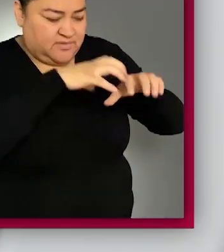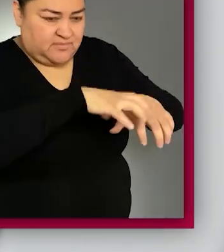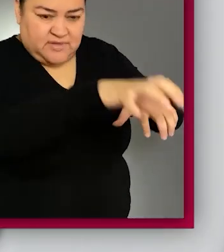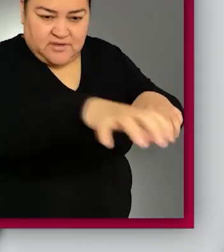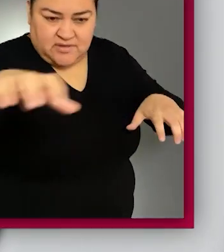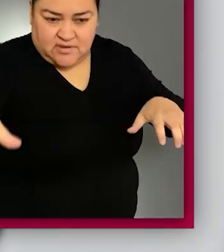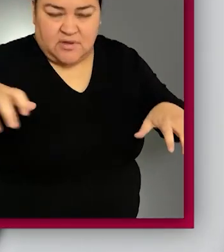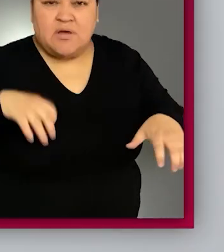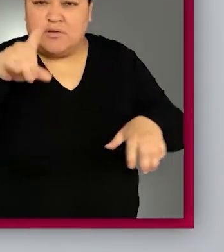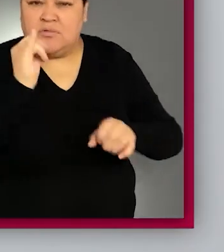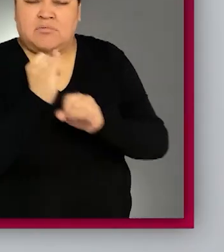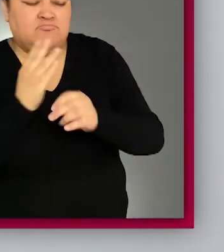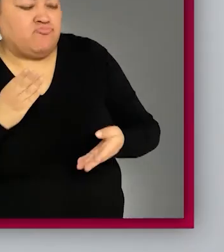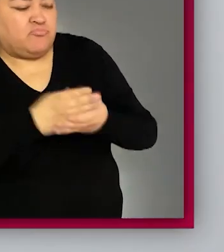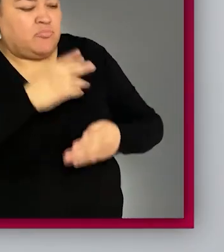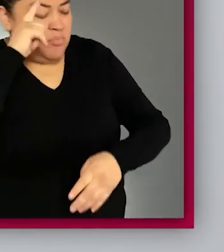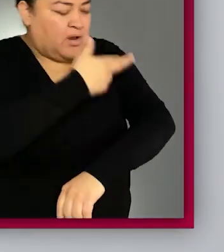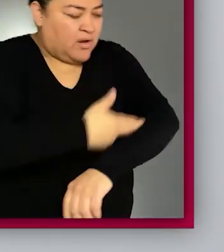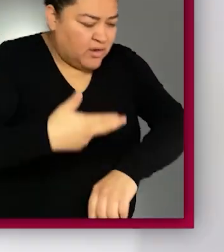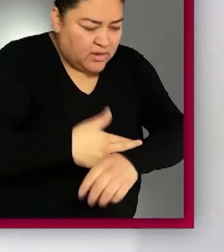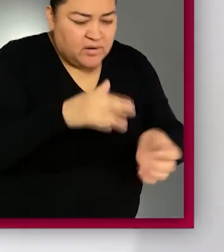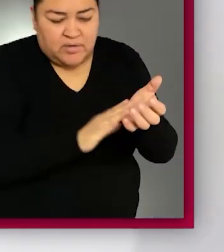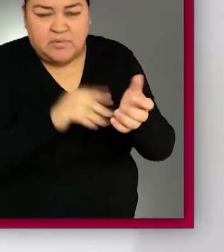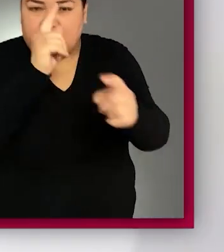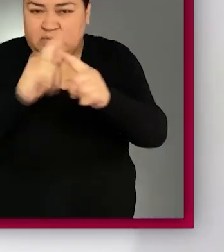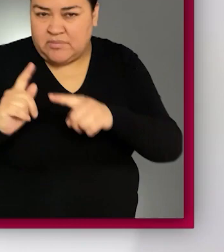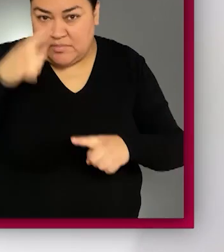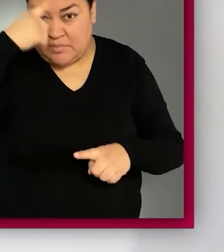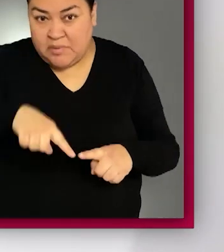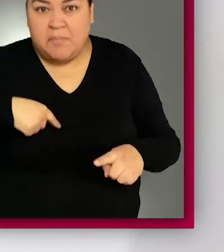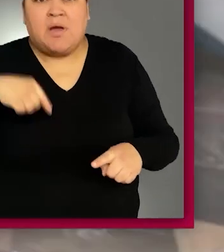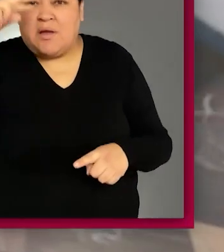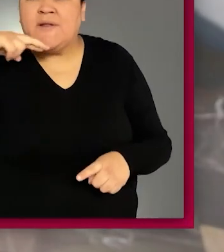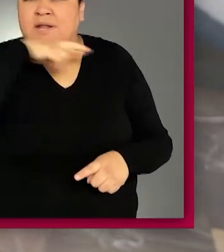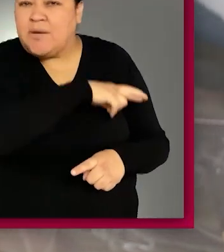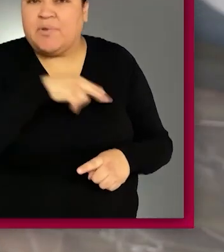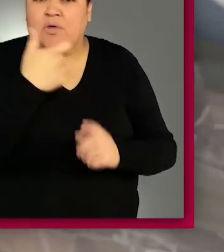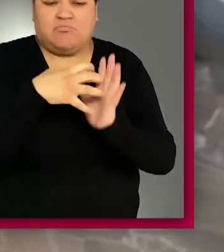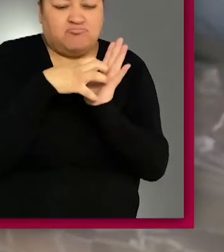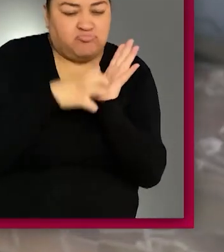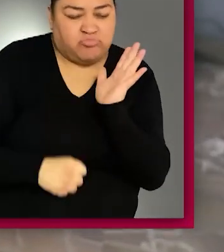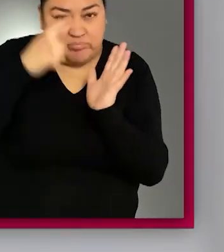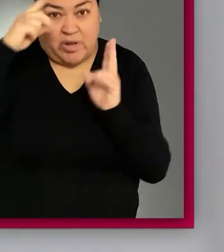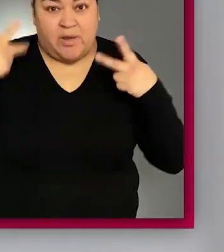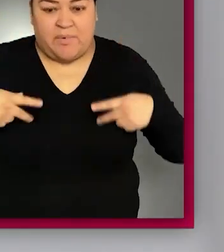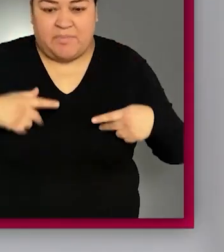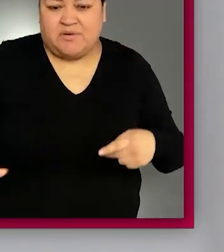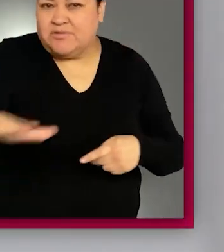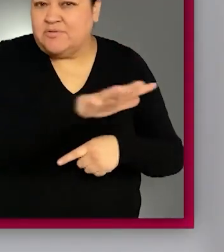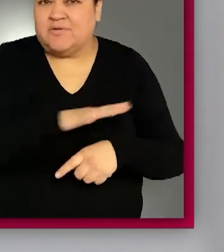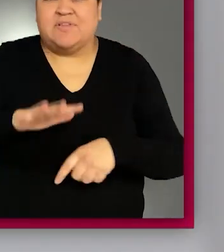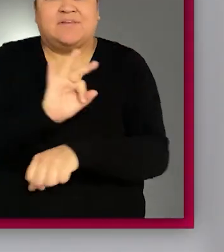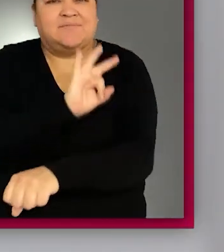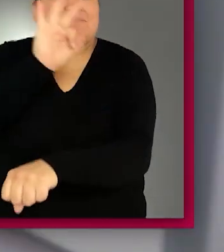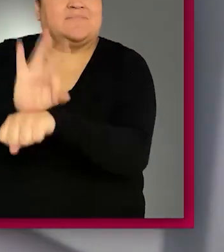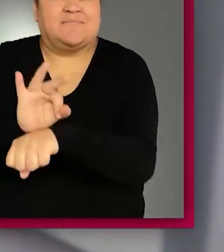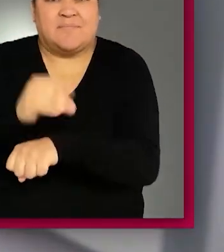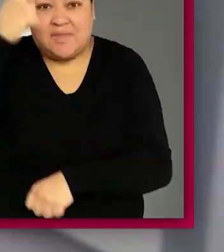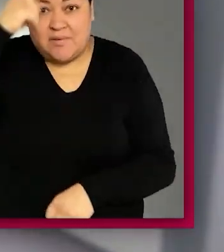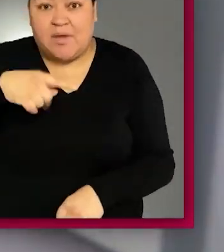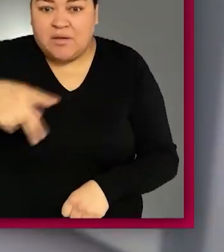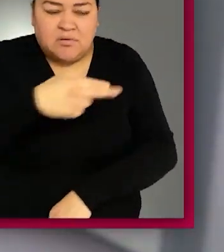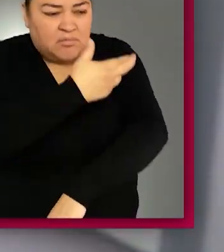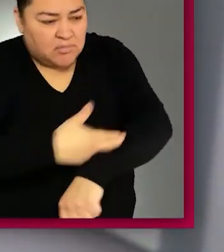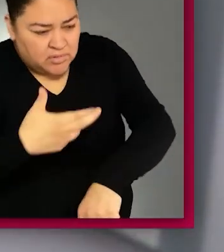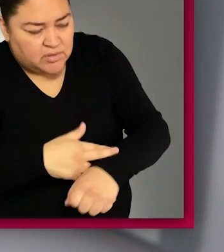implementar kioscos digitales para agilizar y transparentar servicios gubernamentales, eliminar burocracia y generar ahorros en beneficio